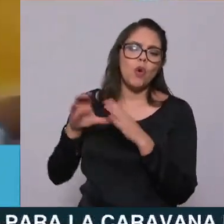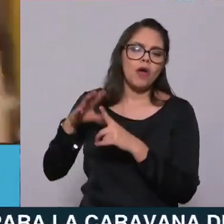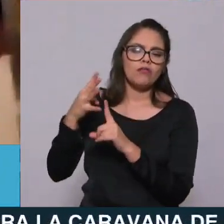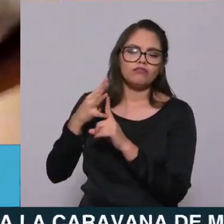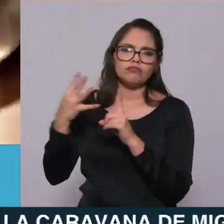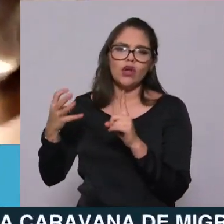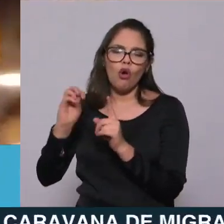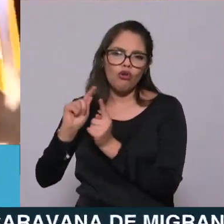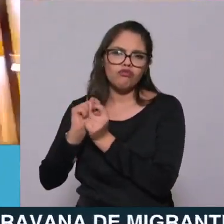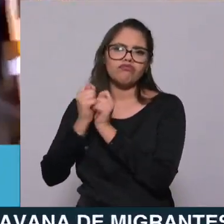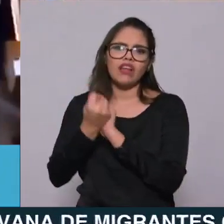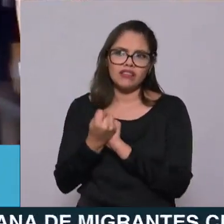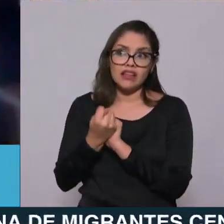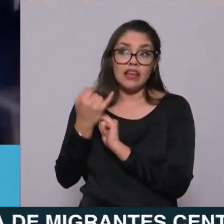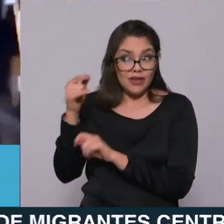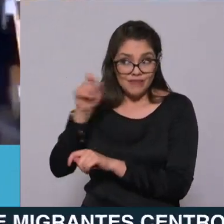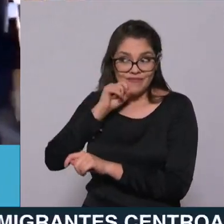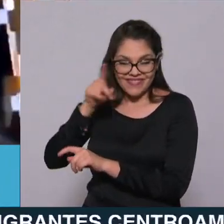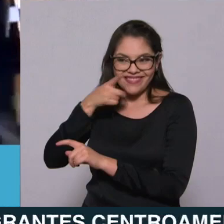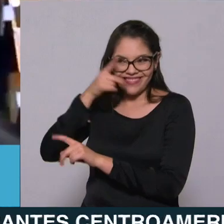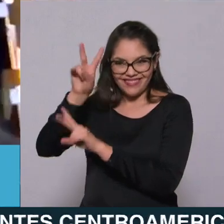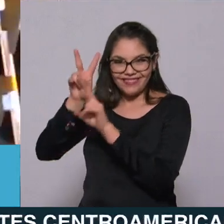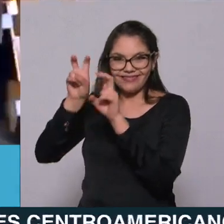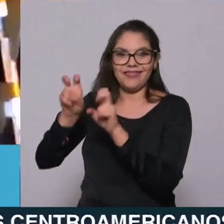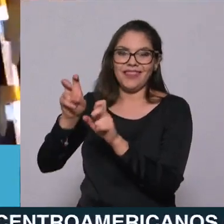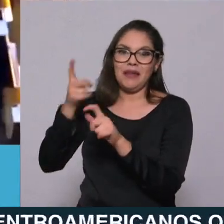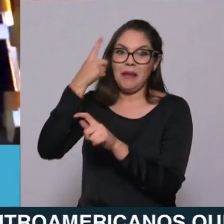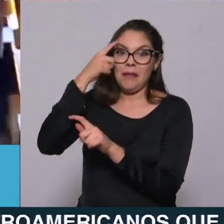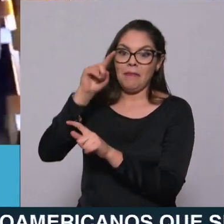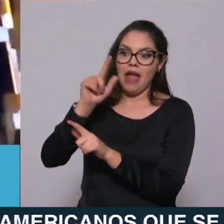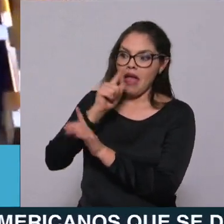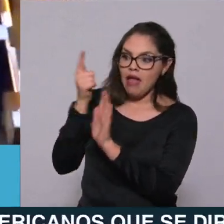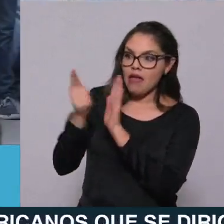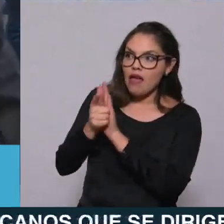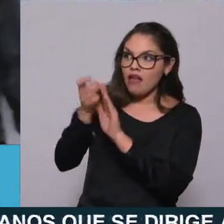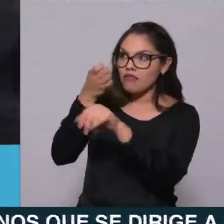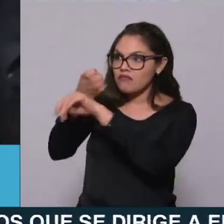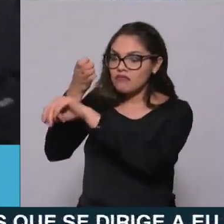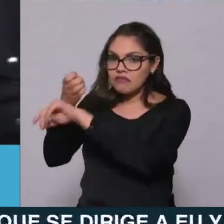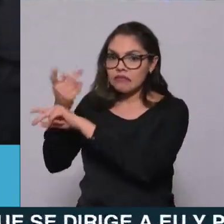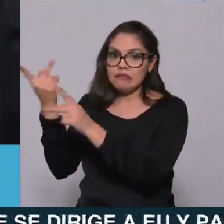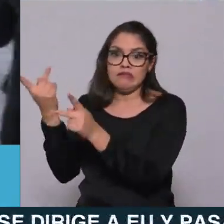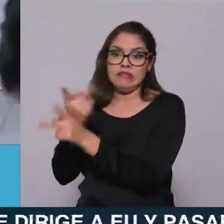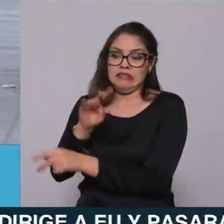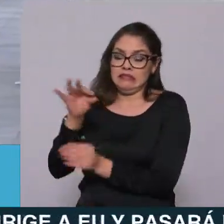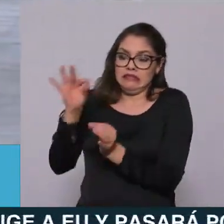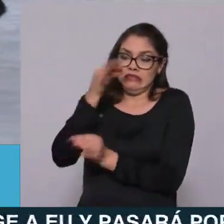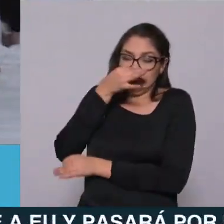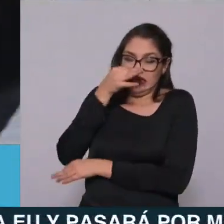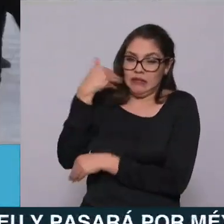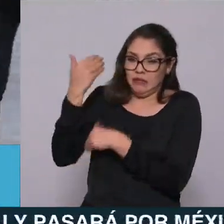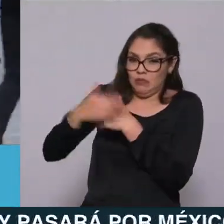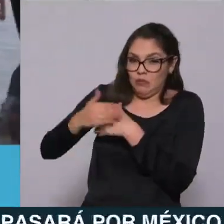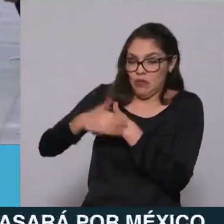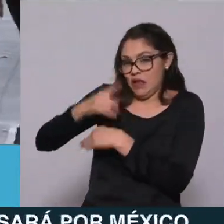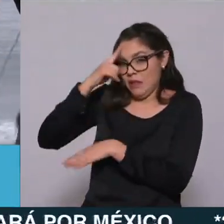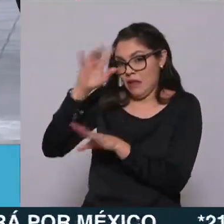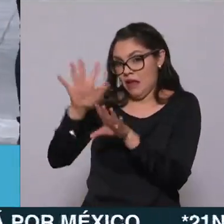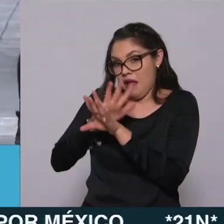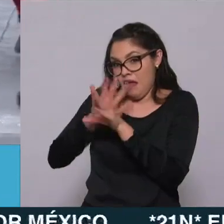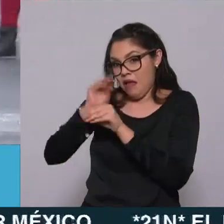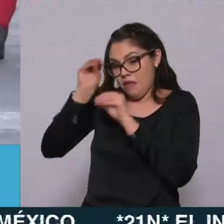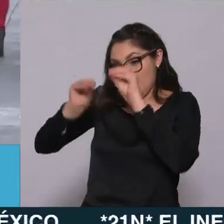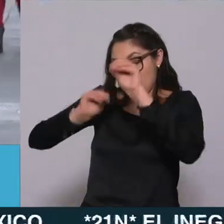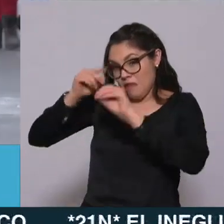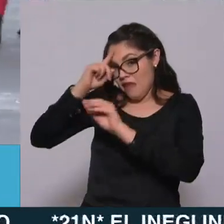leyes estatales, pues está casi sobre la mesa una propuesta de reforma de la ley del Código Penal en el